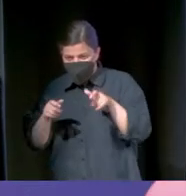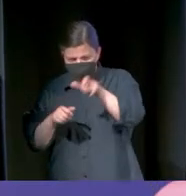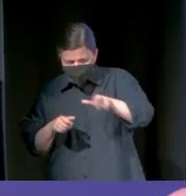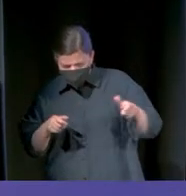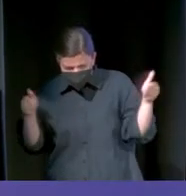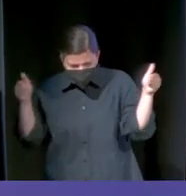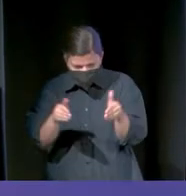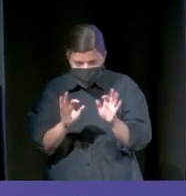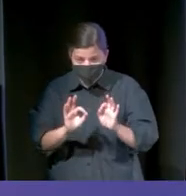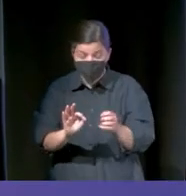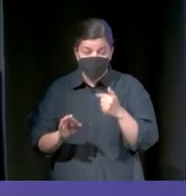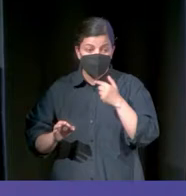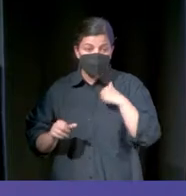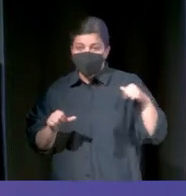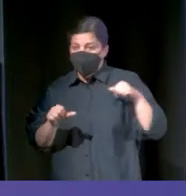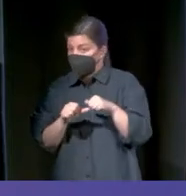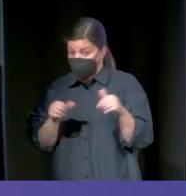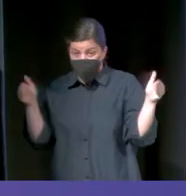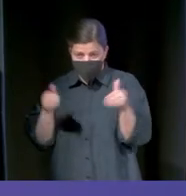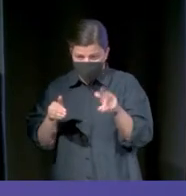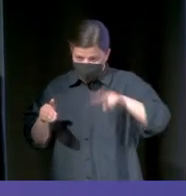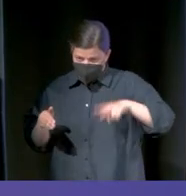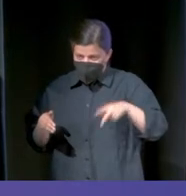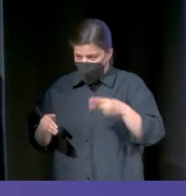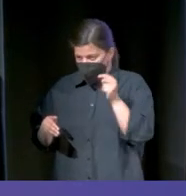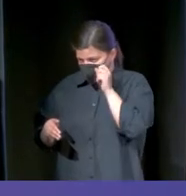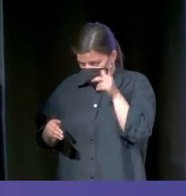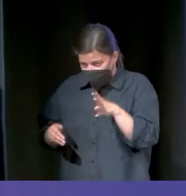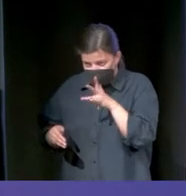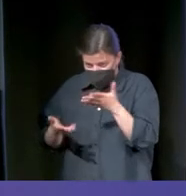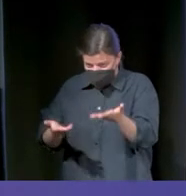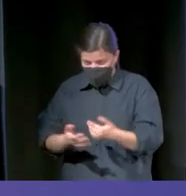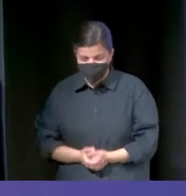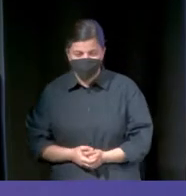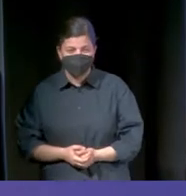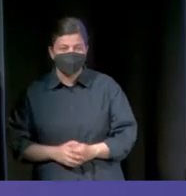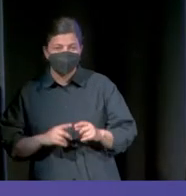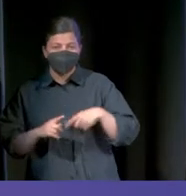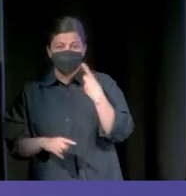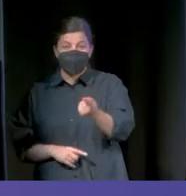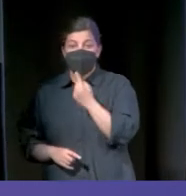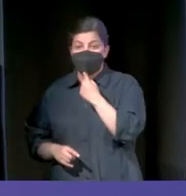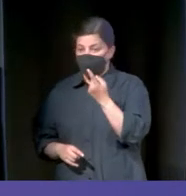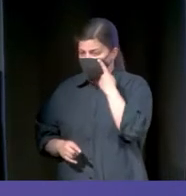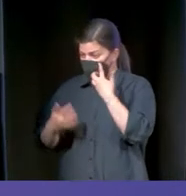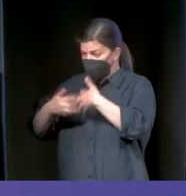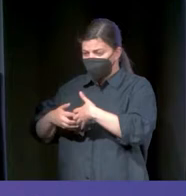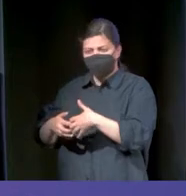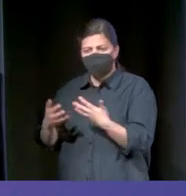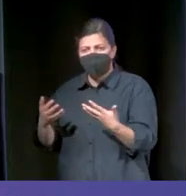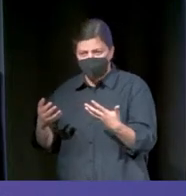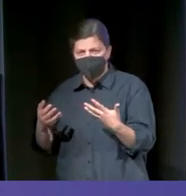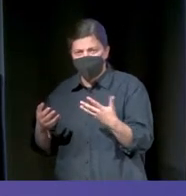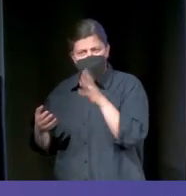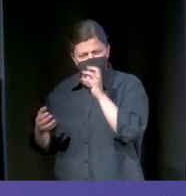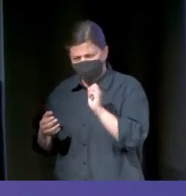yo nunca he sido una persona muy concreta como se estaban dando cuenta ahora vale luego dije que funciona muy muy